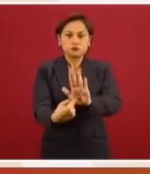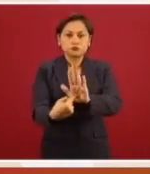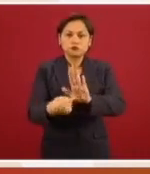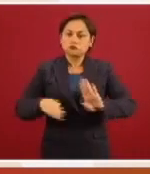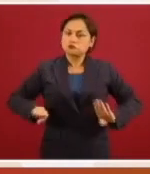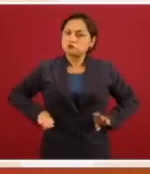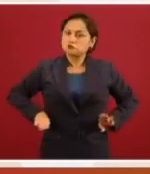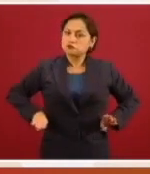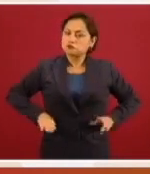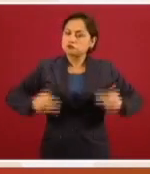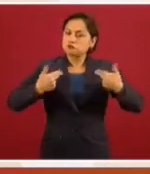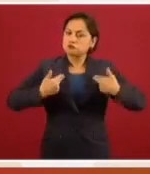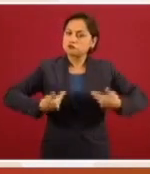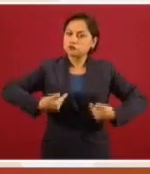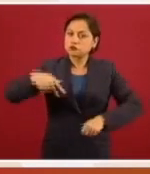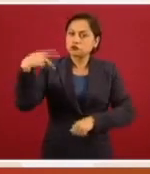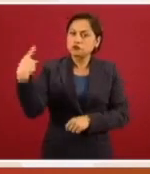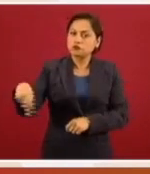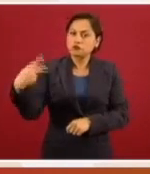dimensión social.